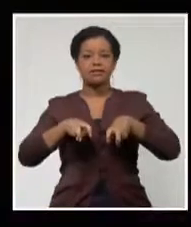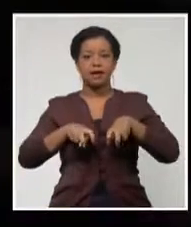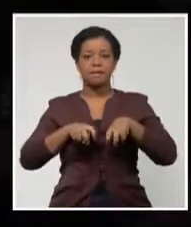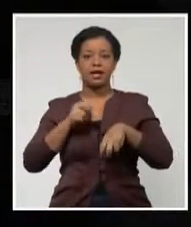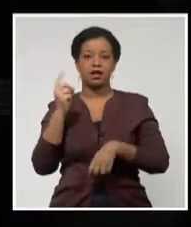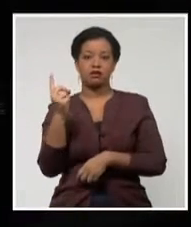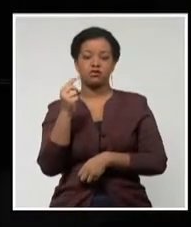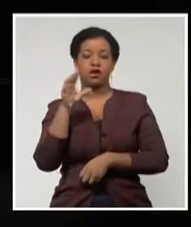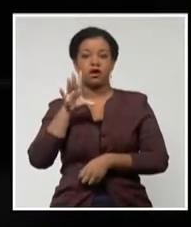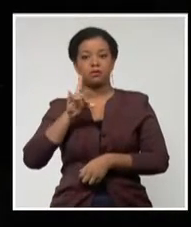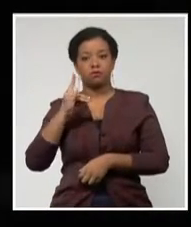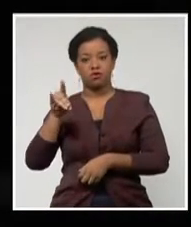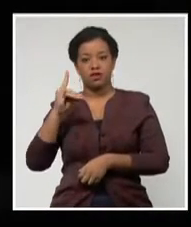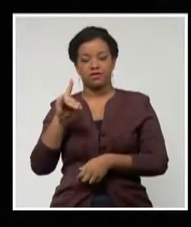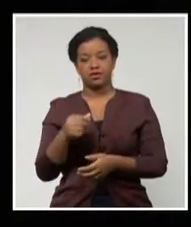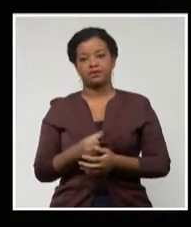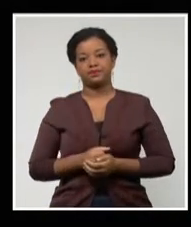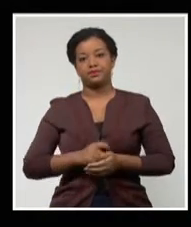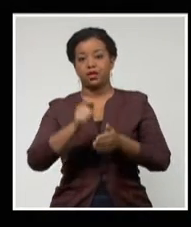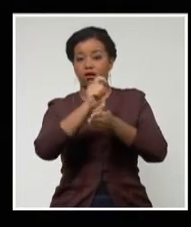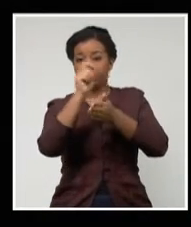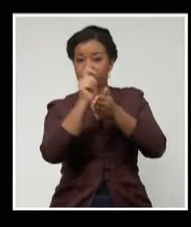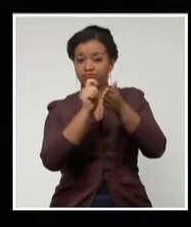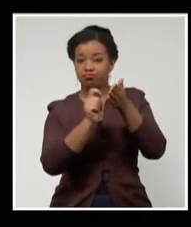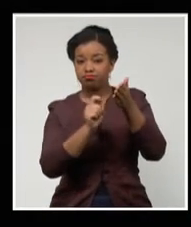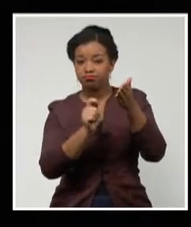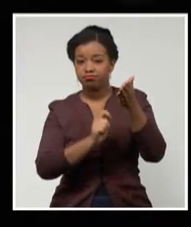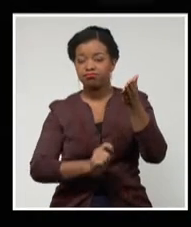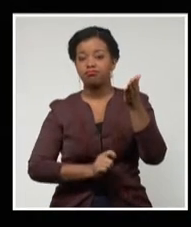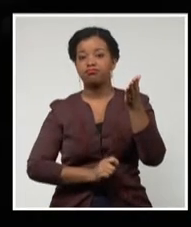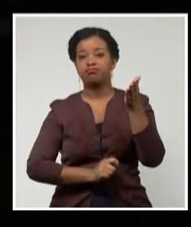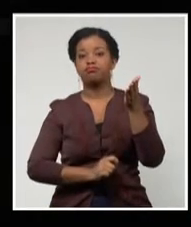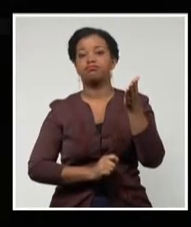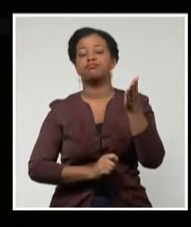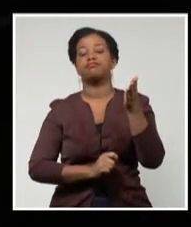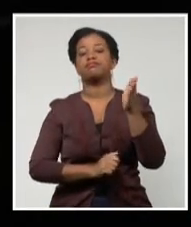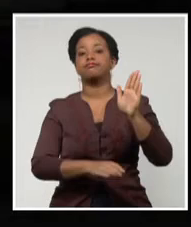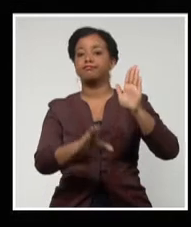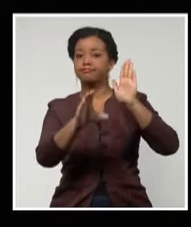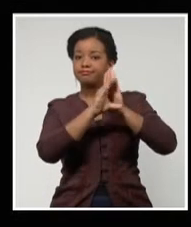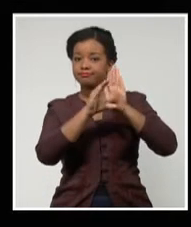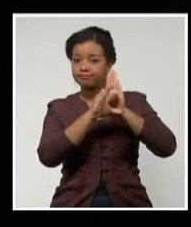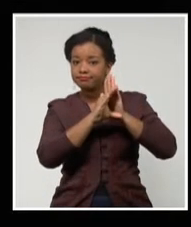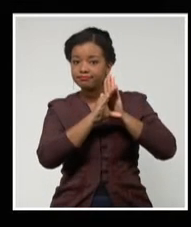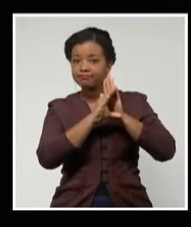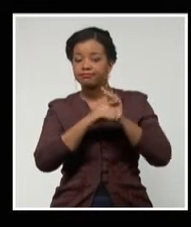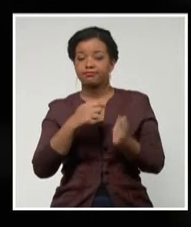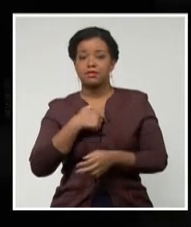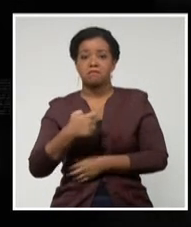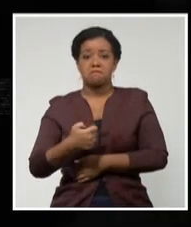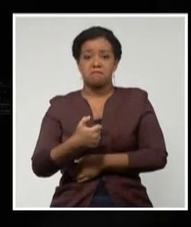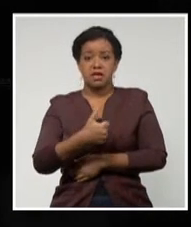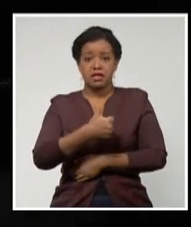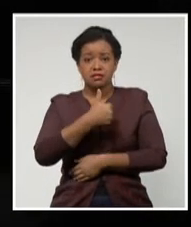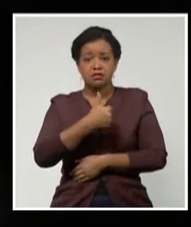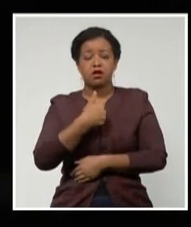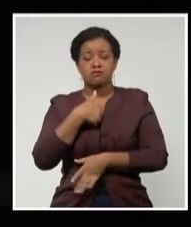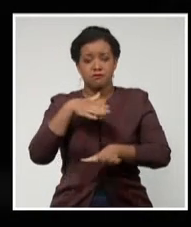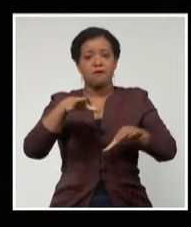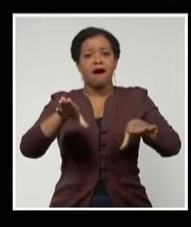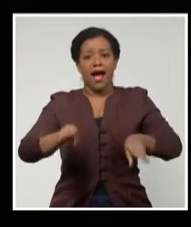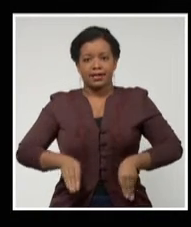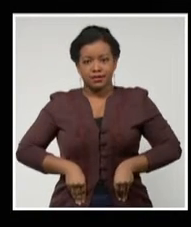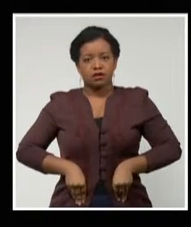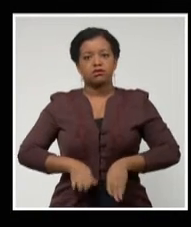Bolivia. Conforme al texto y sentido de la Constitución, como presidenta de la Cámara de Senadores, asumo de